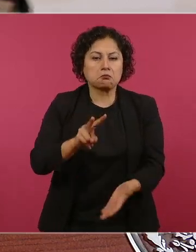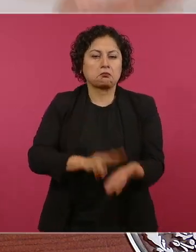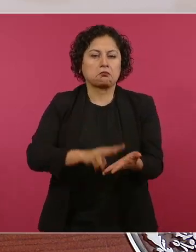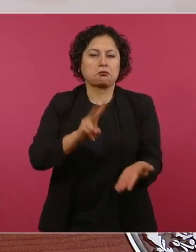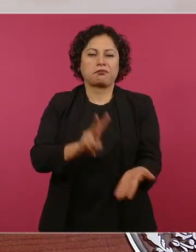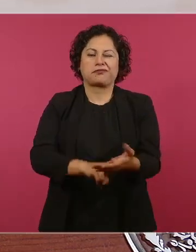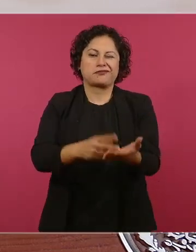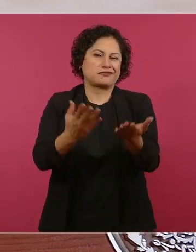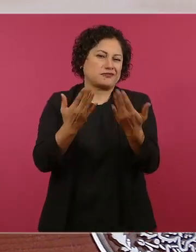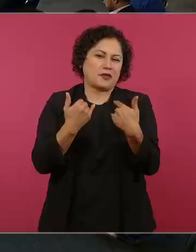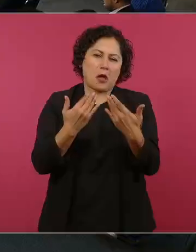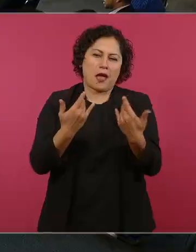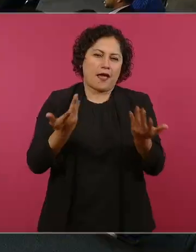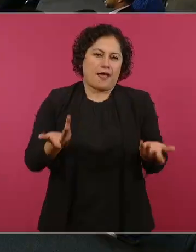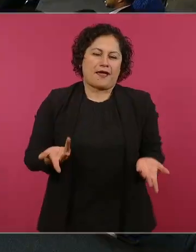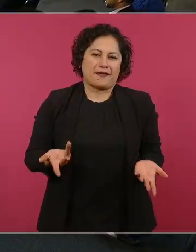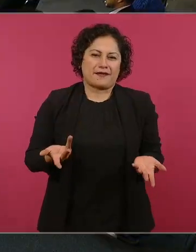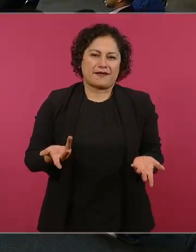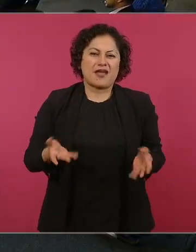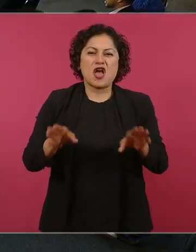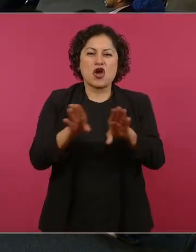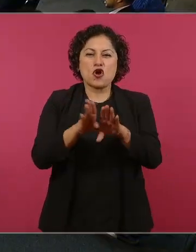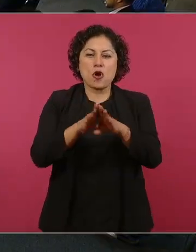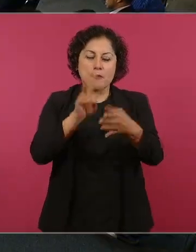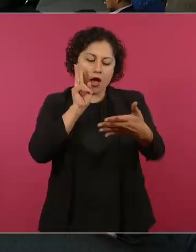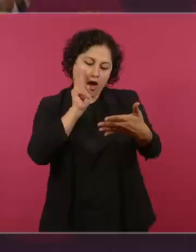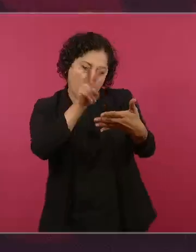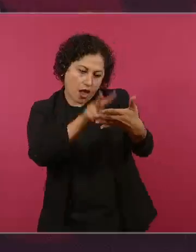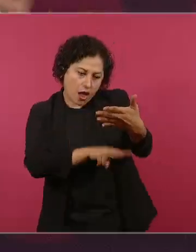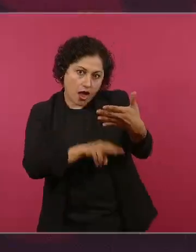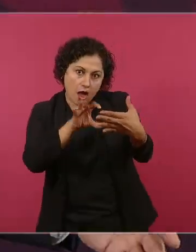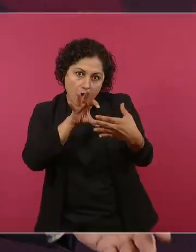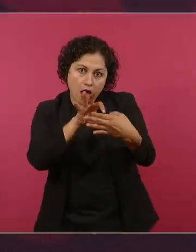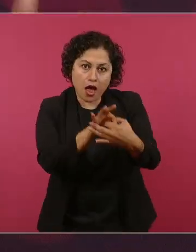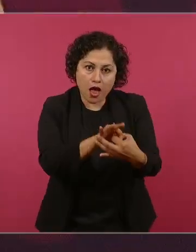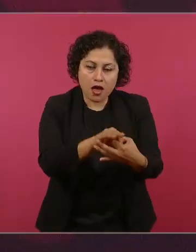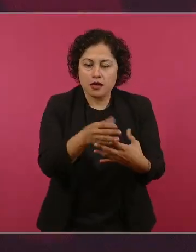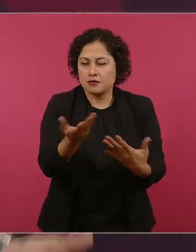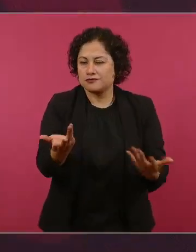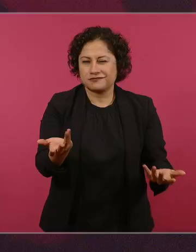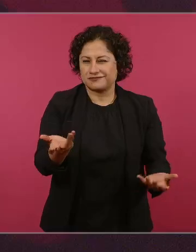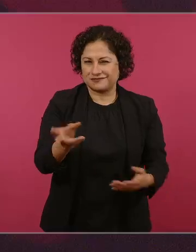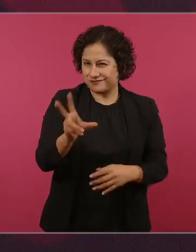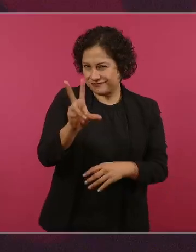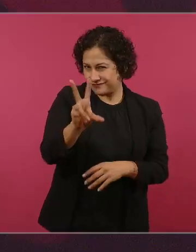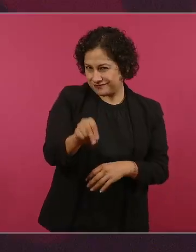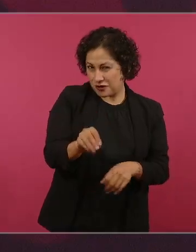¿Cómo le vamos a hacer caso si dicen que nosotros promovimos